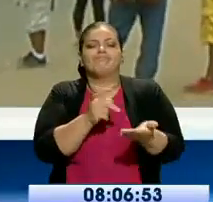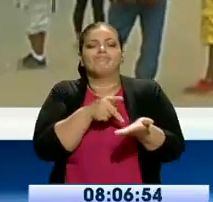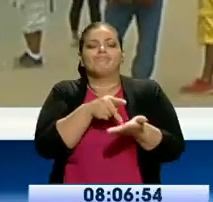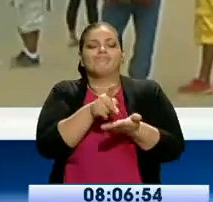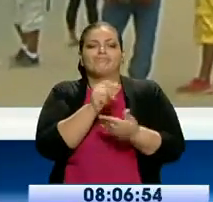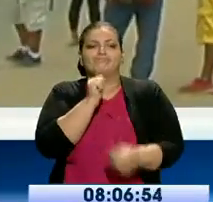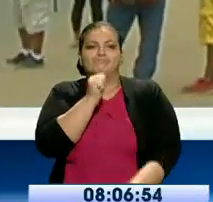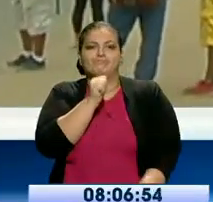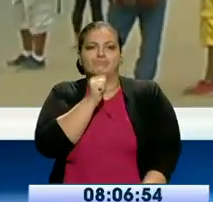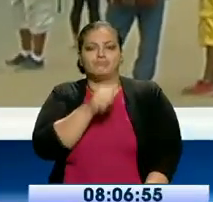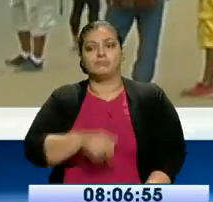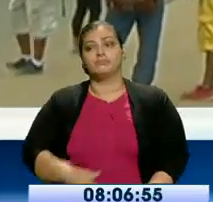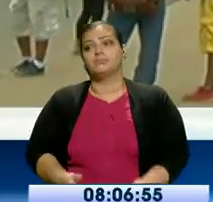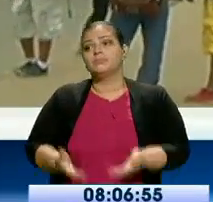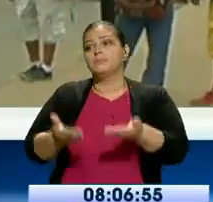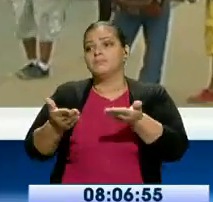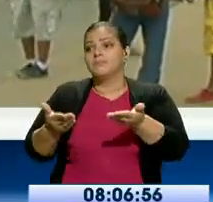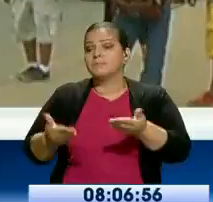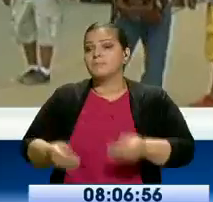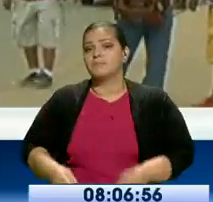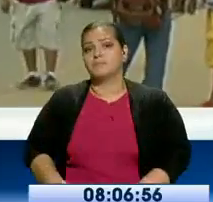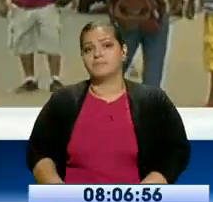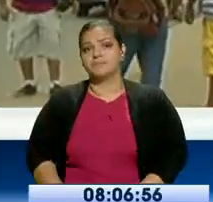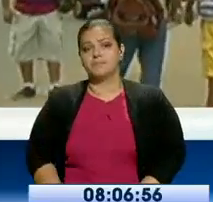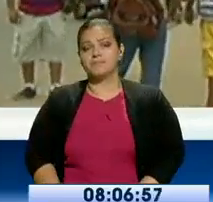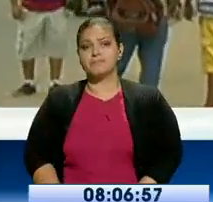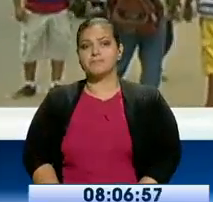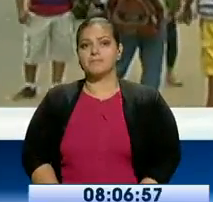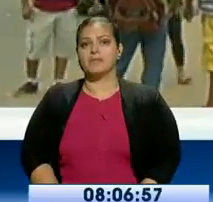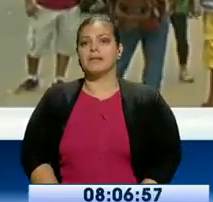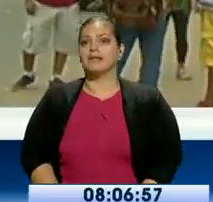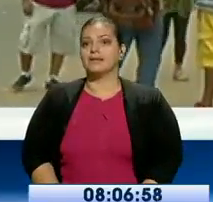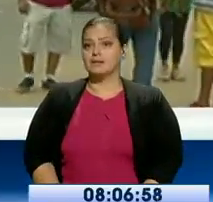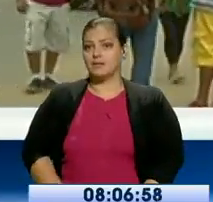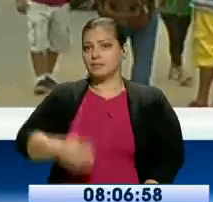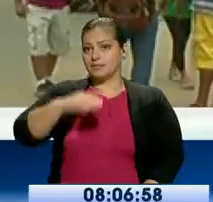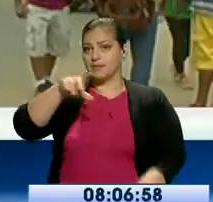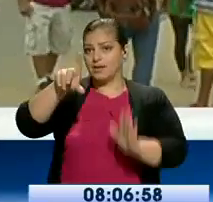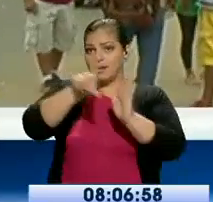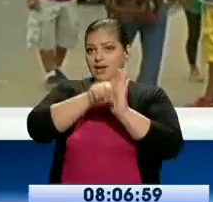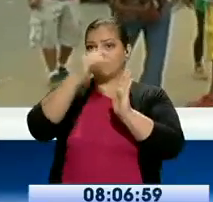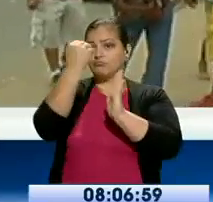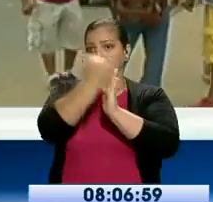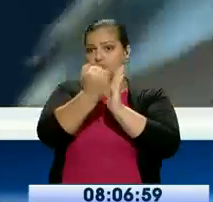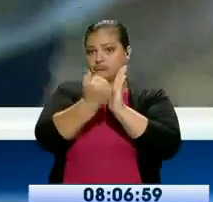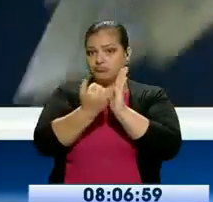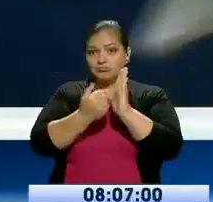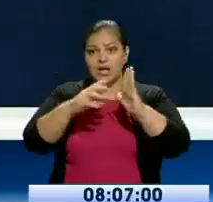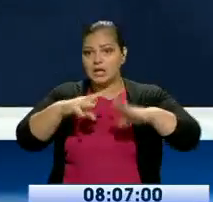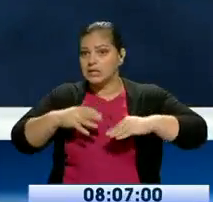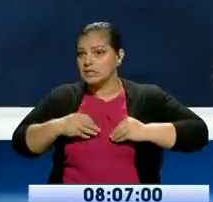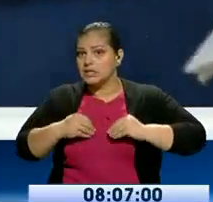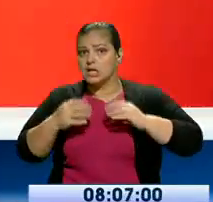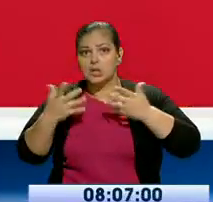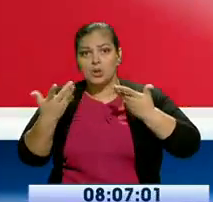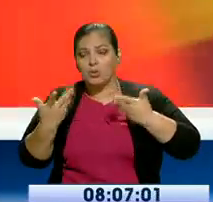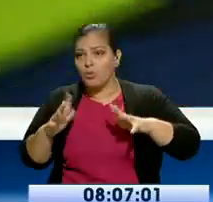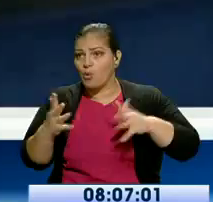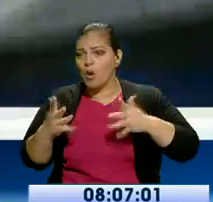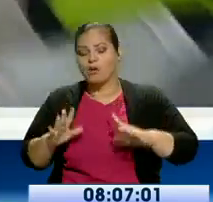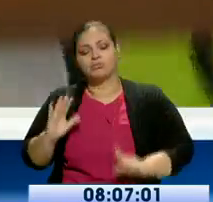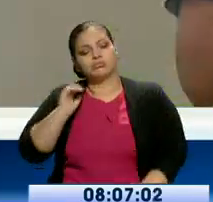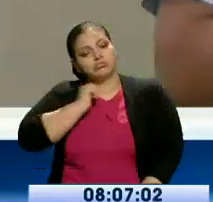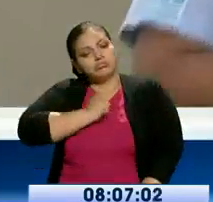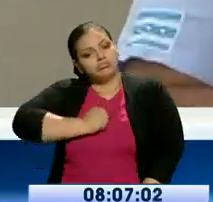quienes no han cumplido con los diferentes reglamentos que la ley exige para portar y conducir y circular en este